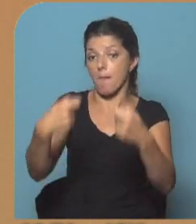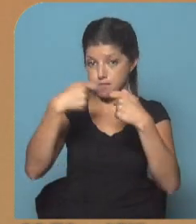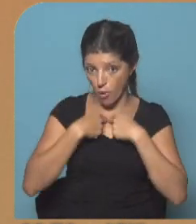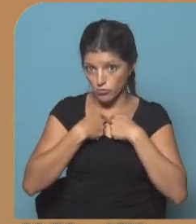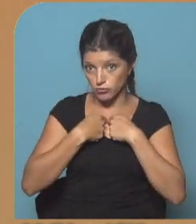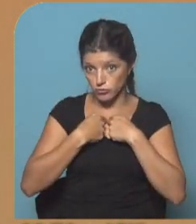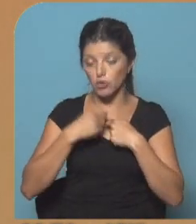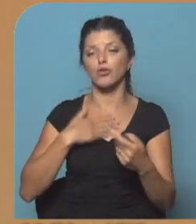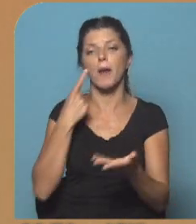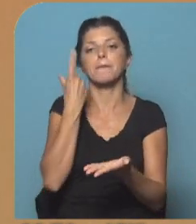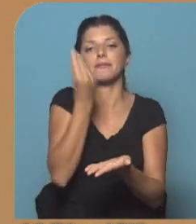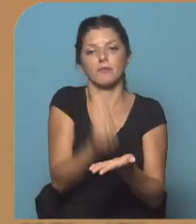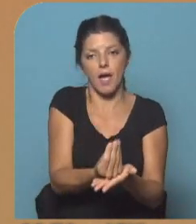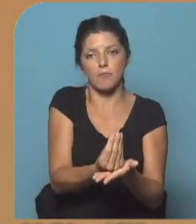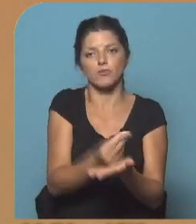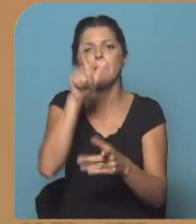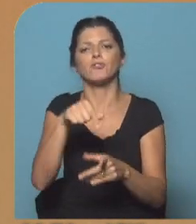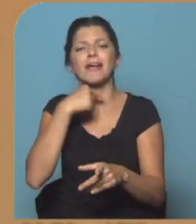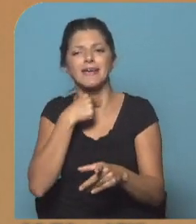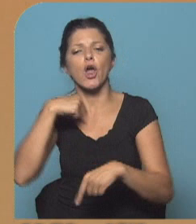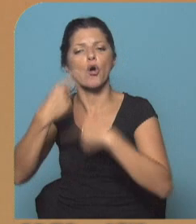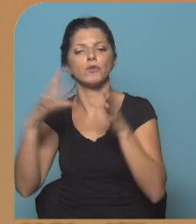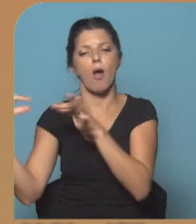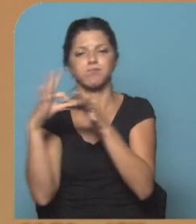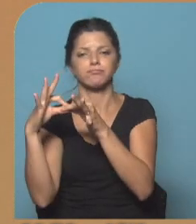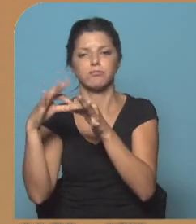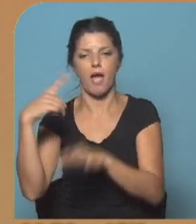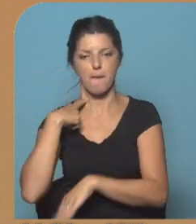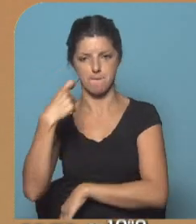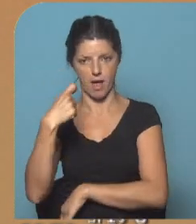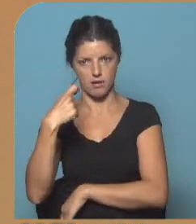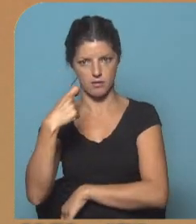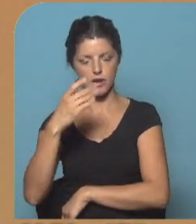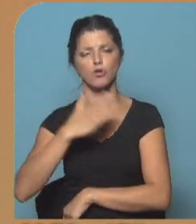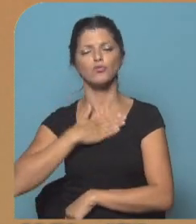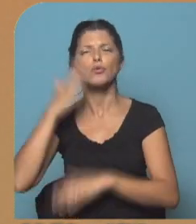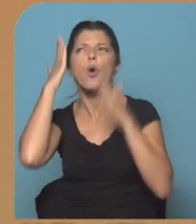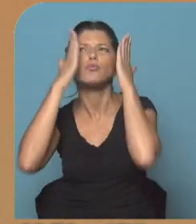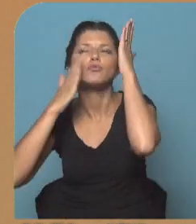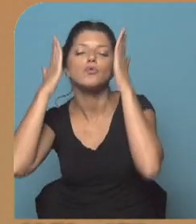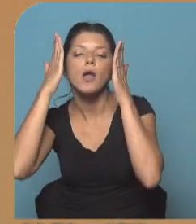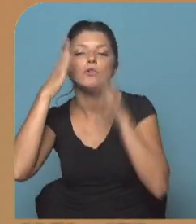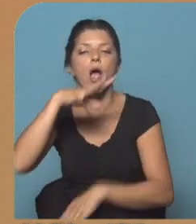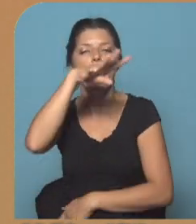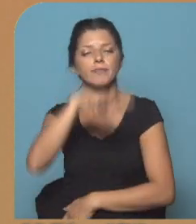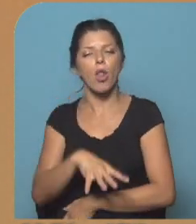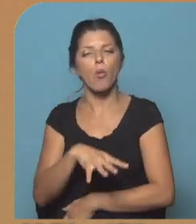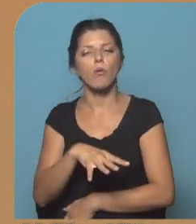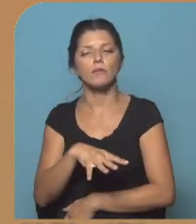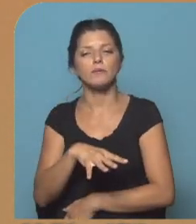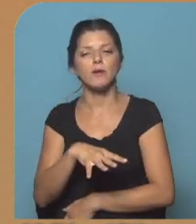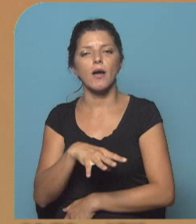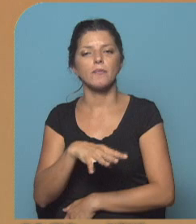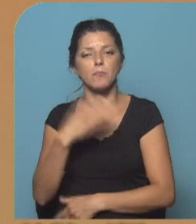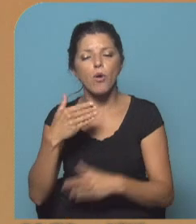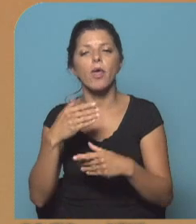de los que queremos seguir siendo catalanes, españoles y europeos, y de los que soñamos con una Cataluña con sentido común, una Cataluña con